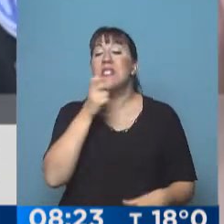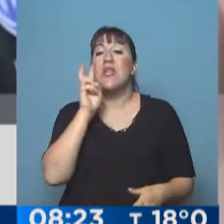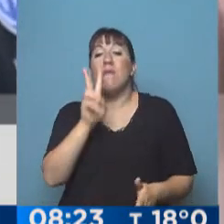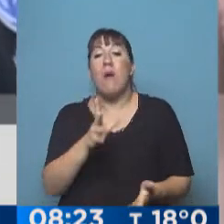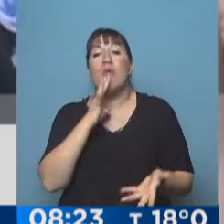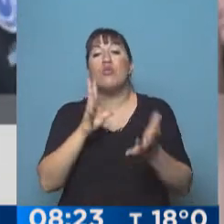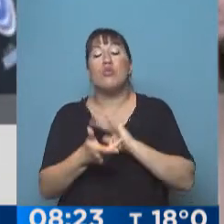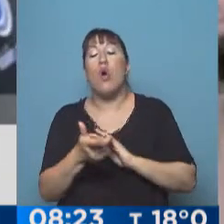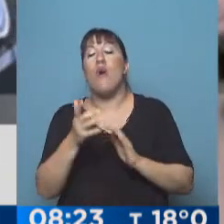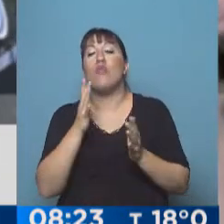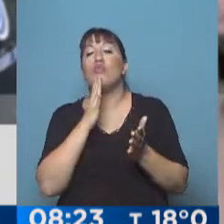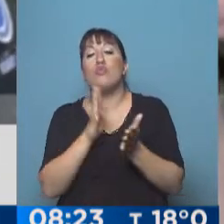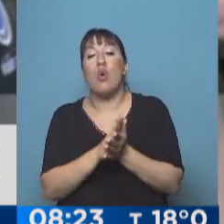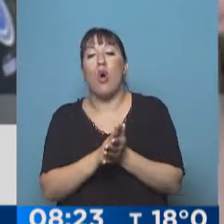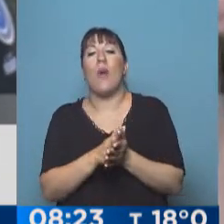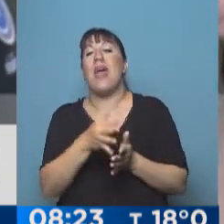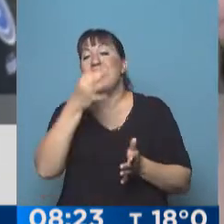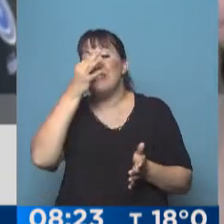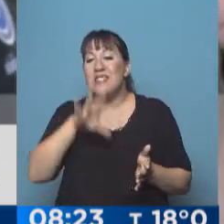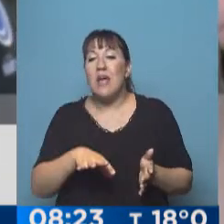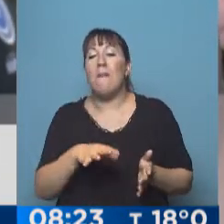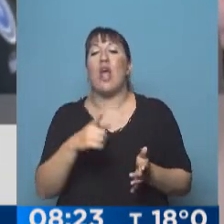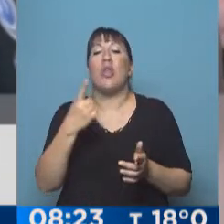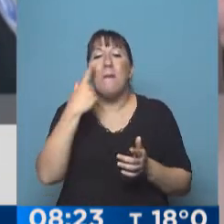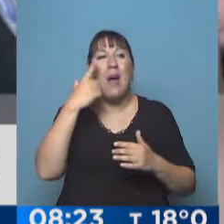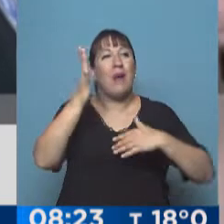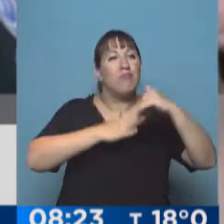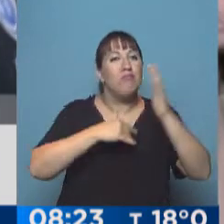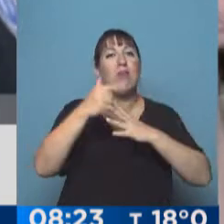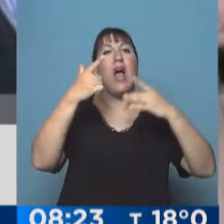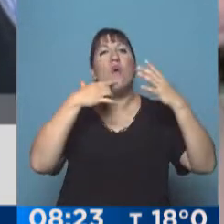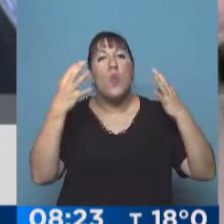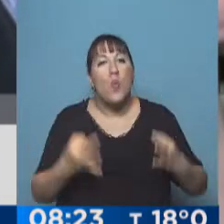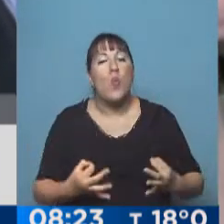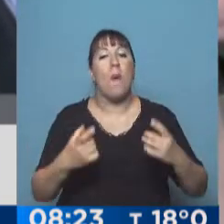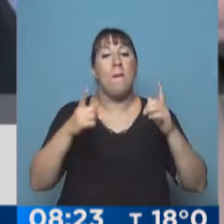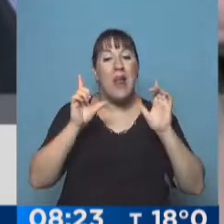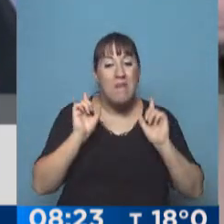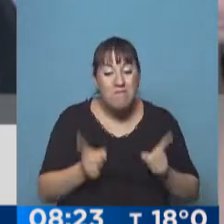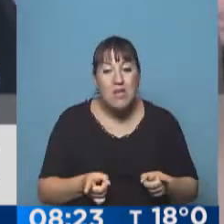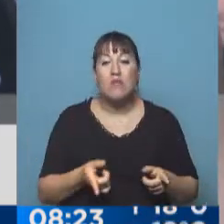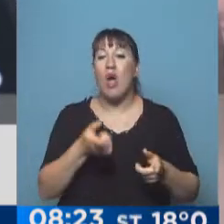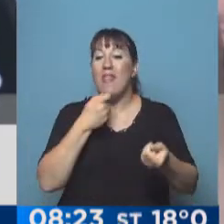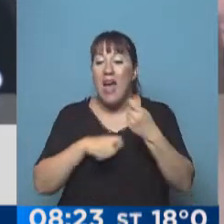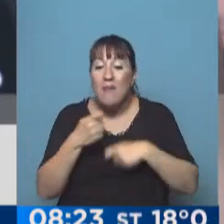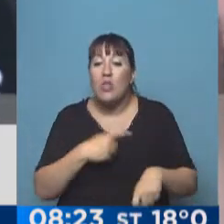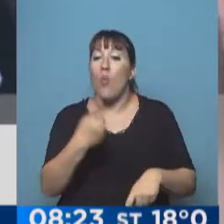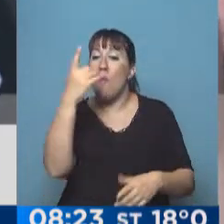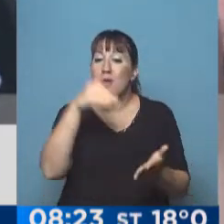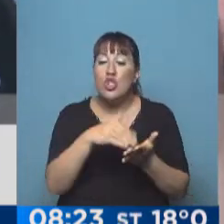vista del despacho del cemento para ver si las obras se están llevando a la práctica la venta es de un millón